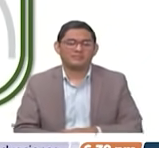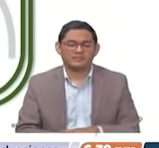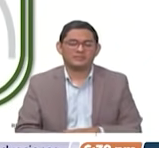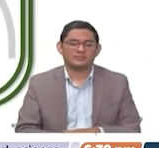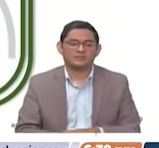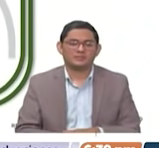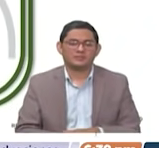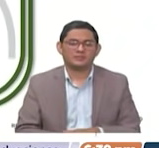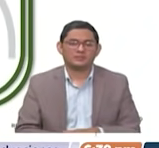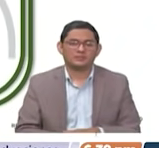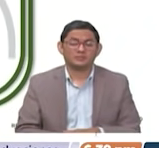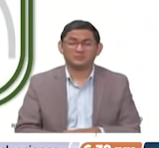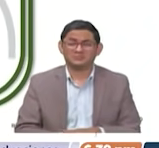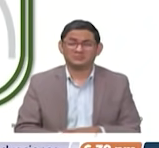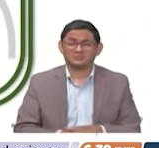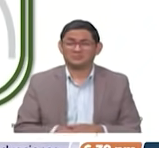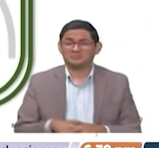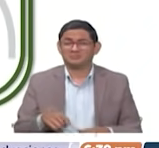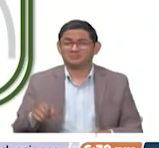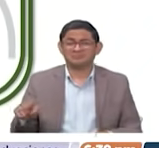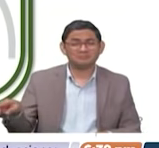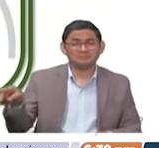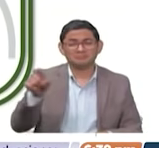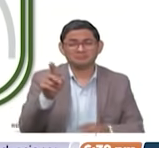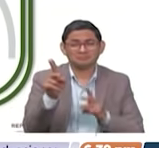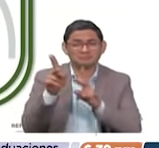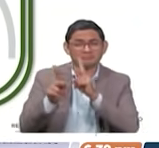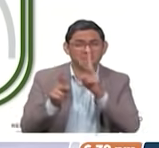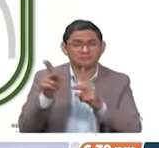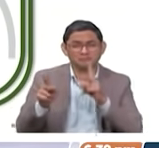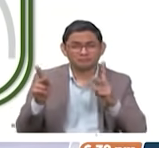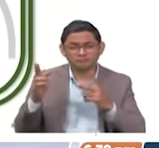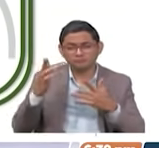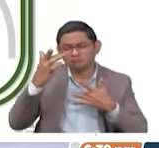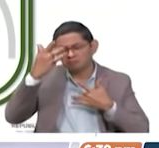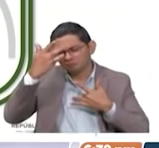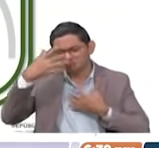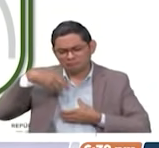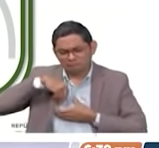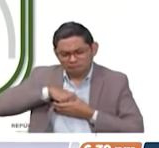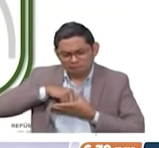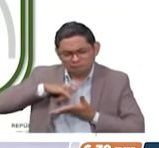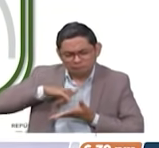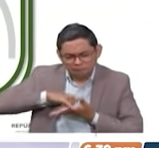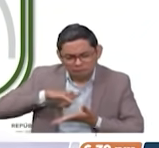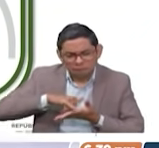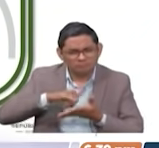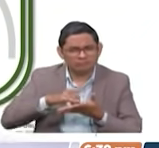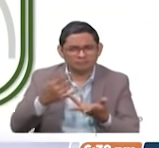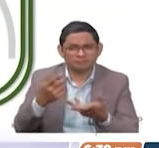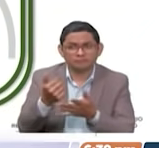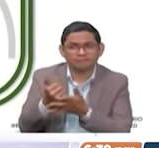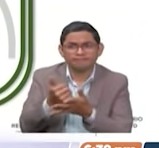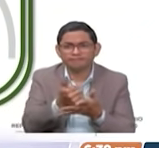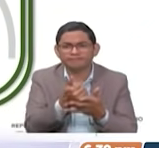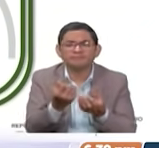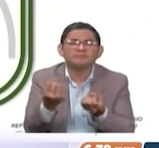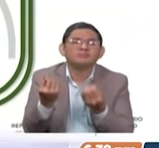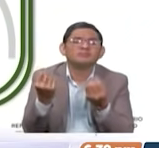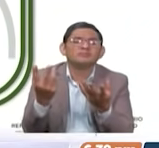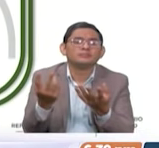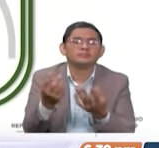el total de dosis aplicadas contra el cob y 19 a pacientes crónicos a la fecha asciende a